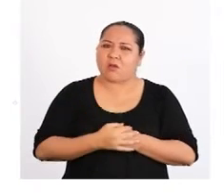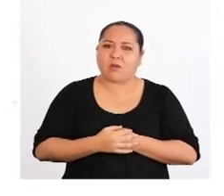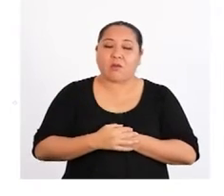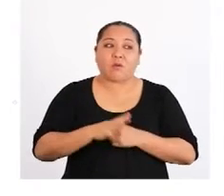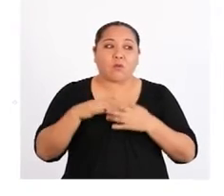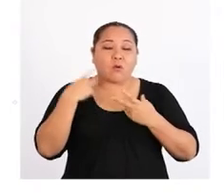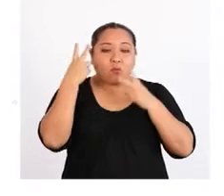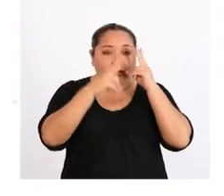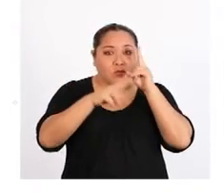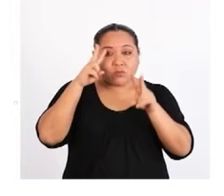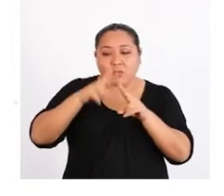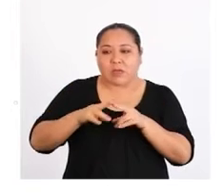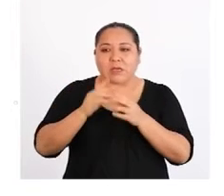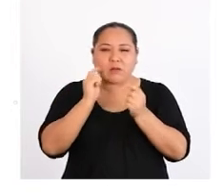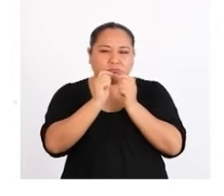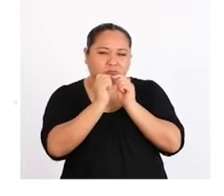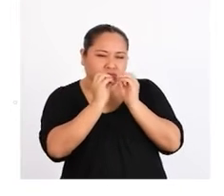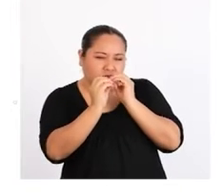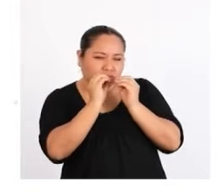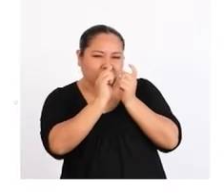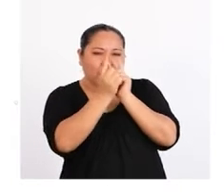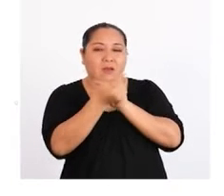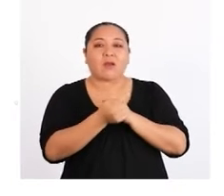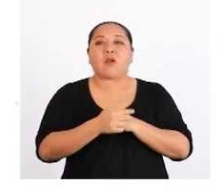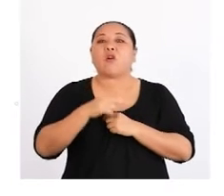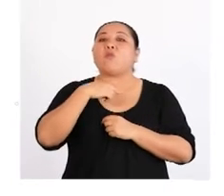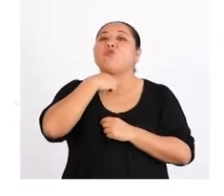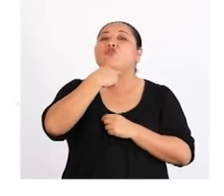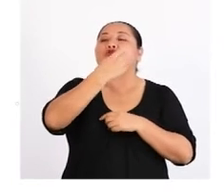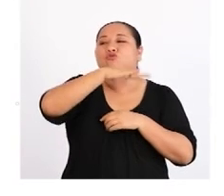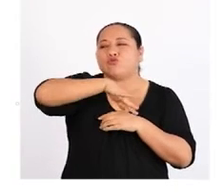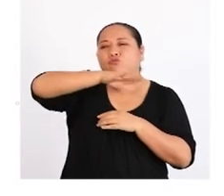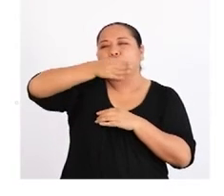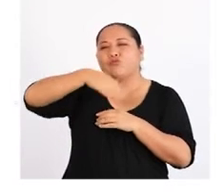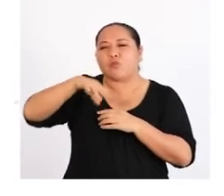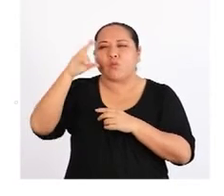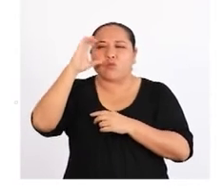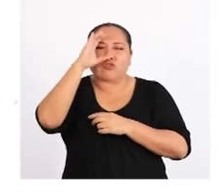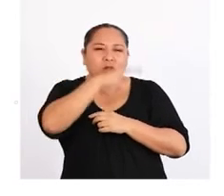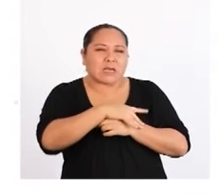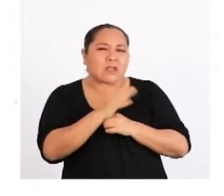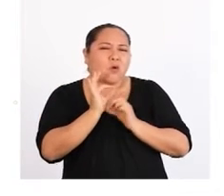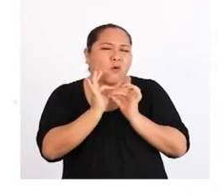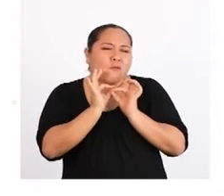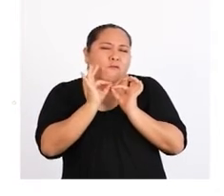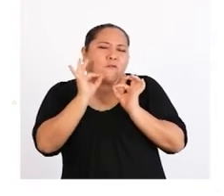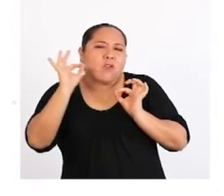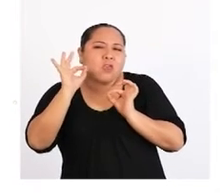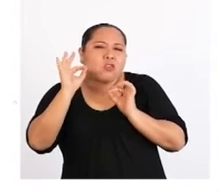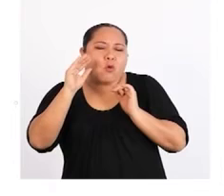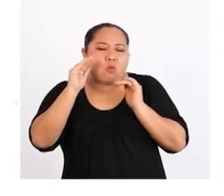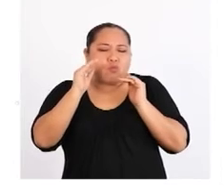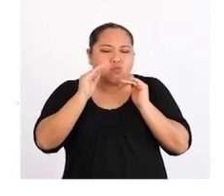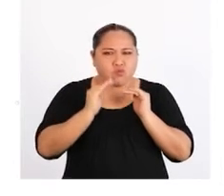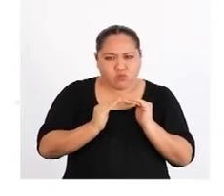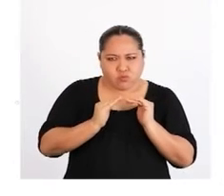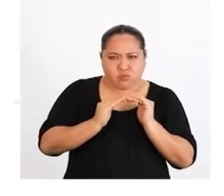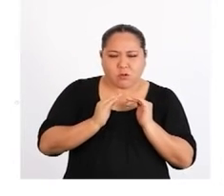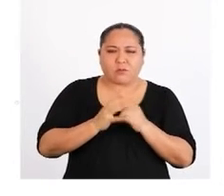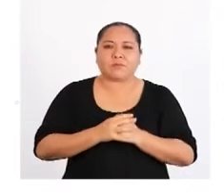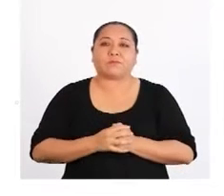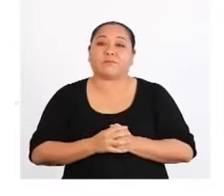Podemos reconocer y modular nuestro tono de voz, buscar más tonos agudos y más tonos